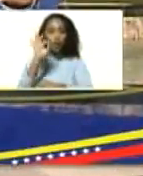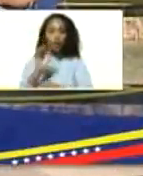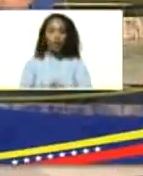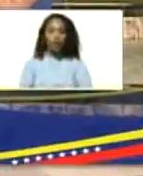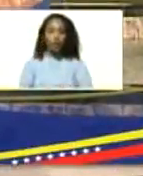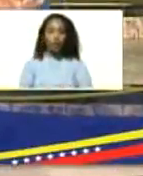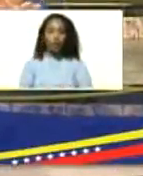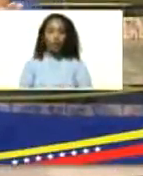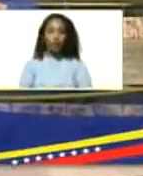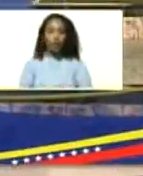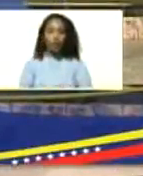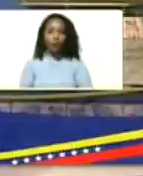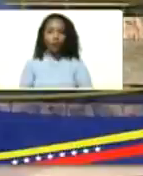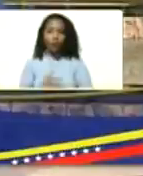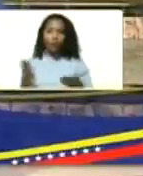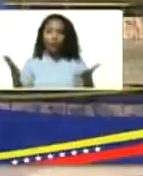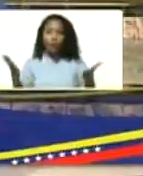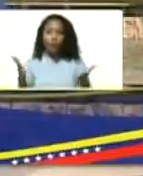subsidiamos